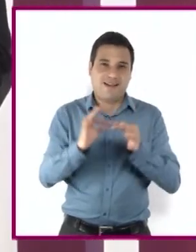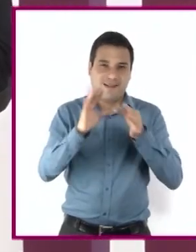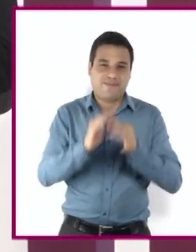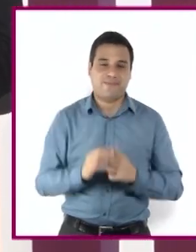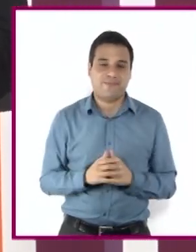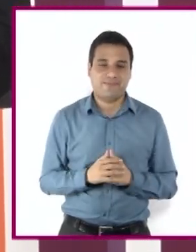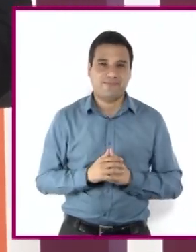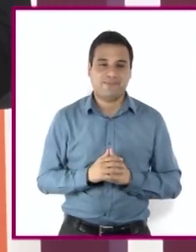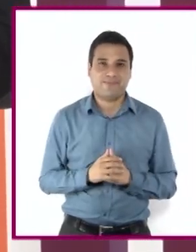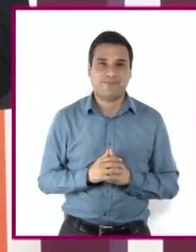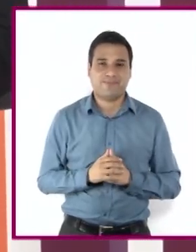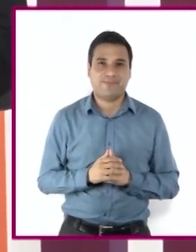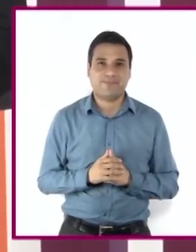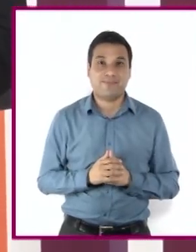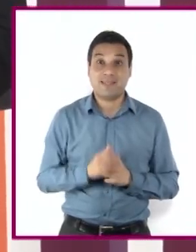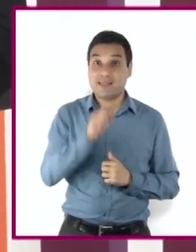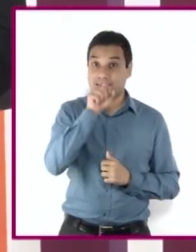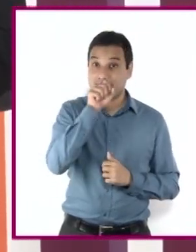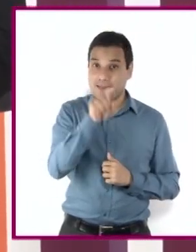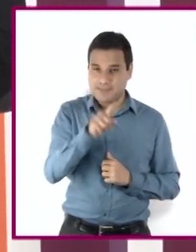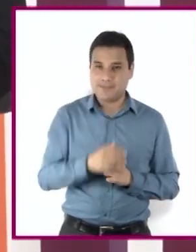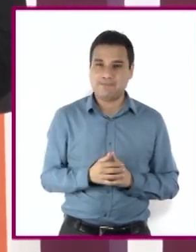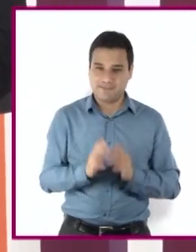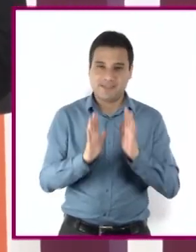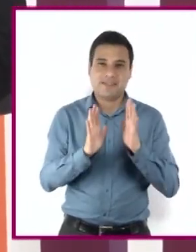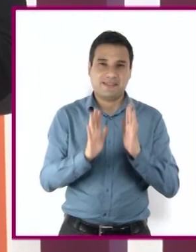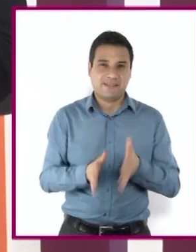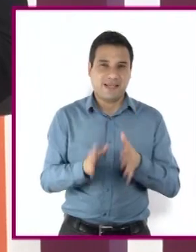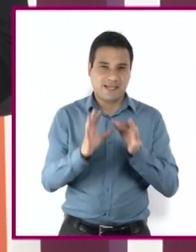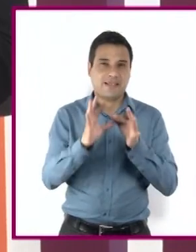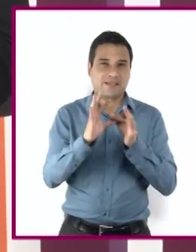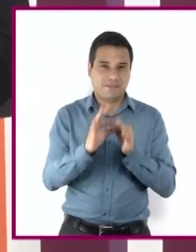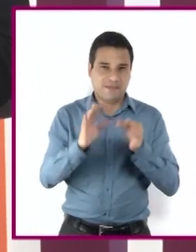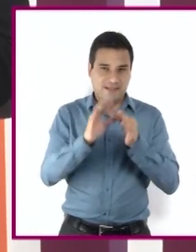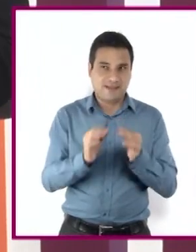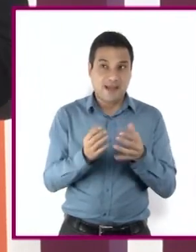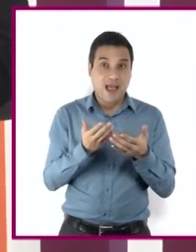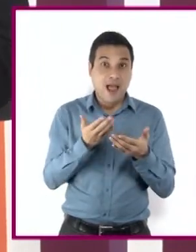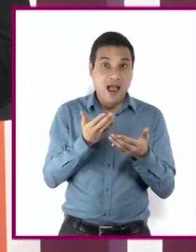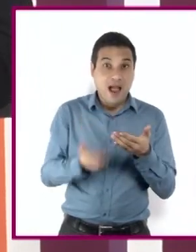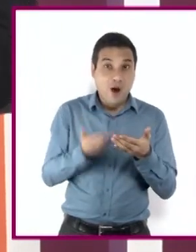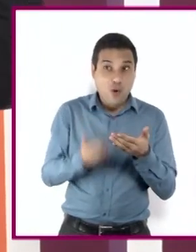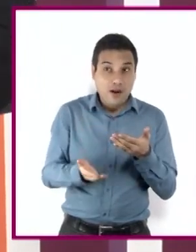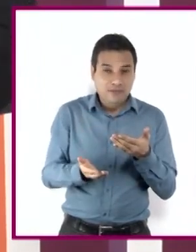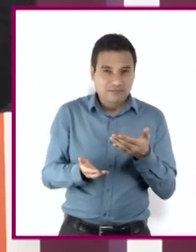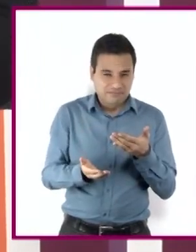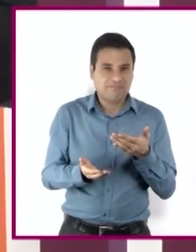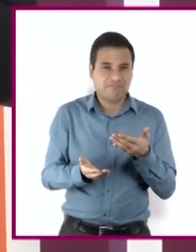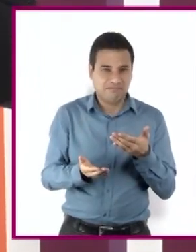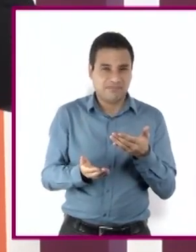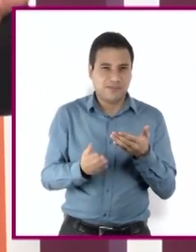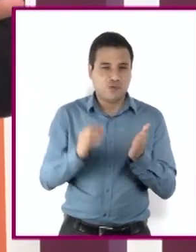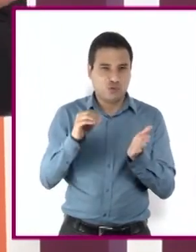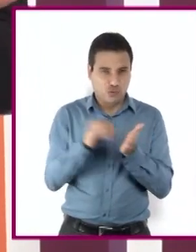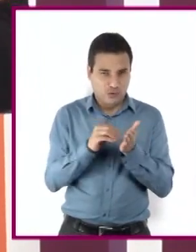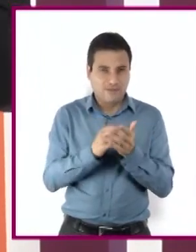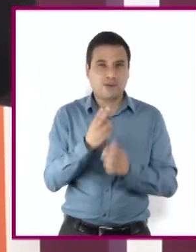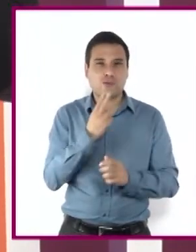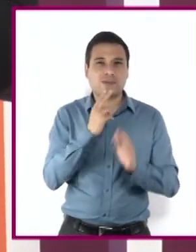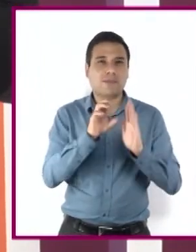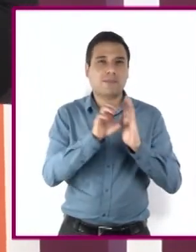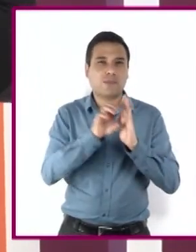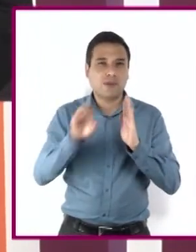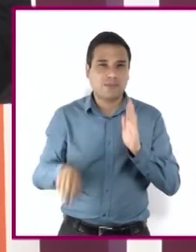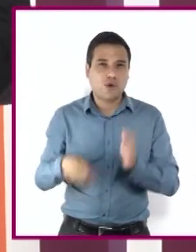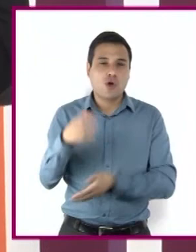indígenas prehispánicos, y conocimos que algunos de ellos están presentes en nuestros símbolos actuales, como en el escudo nacional o